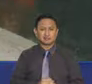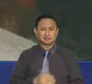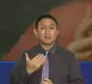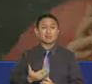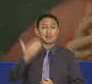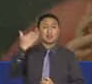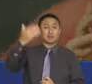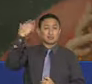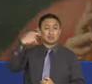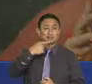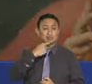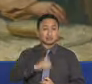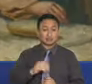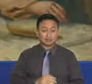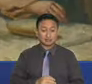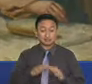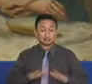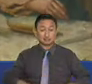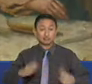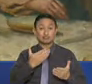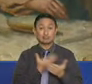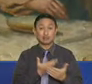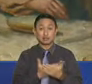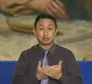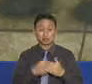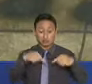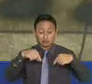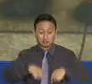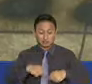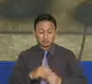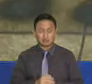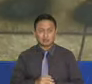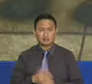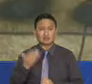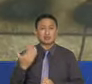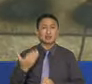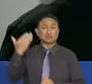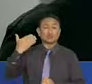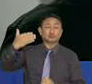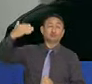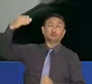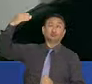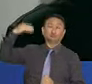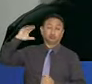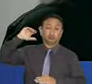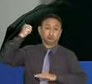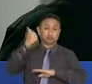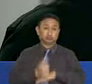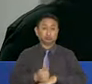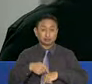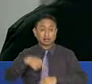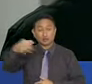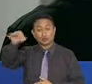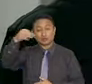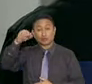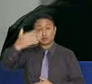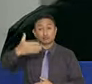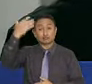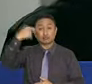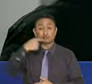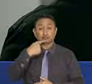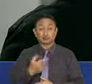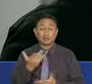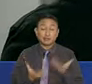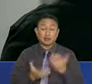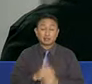y arqueólogos comentan que en el sitio hay evidencia de asentamientos incluso prehispánicos por ejemplo a través de documentos históricos se menciona que